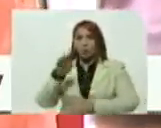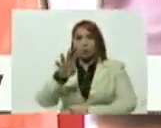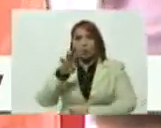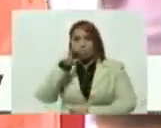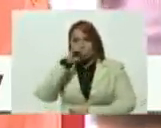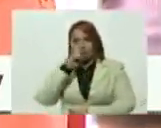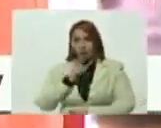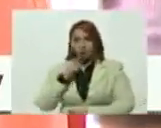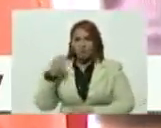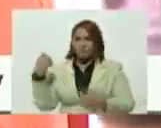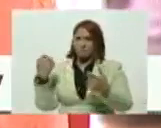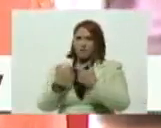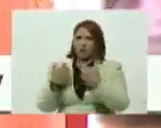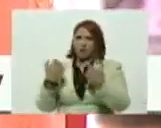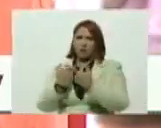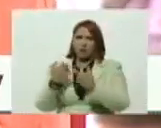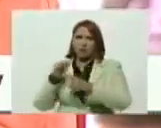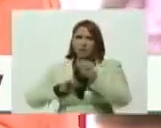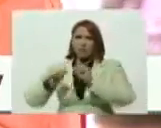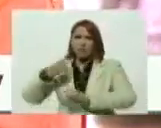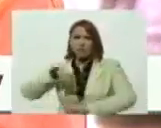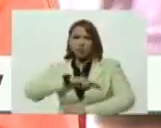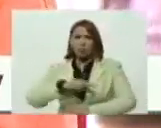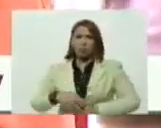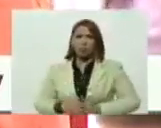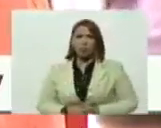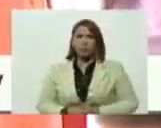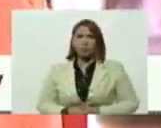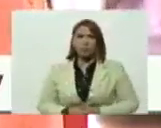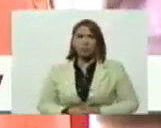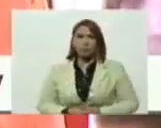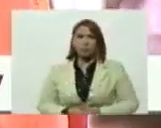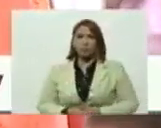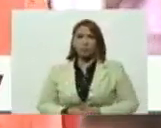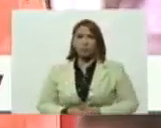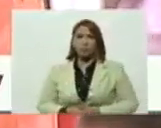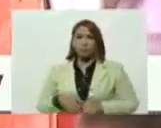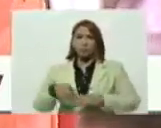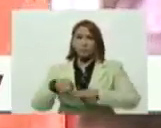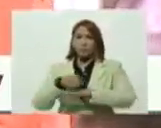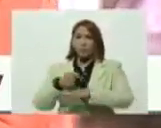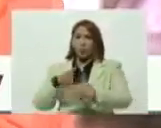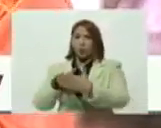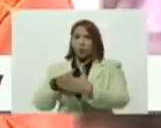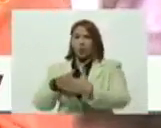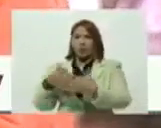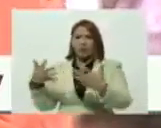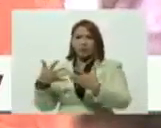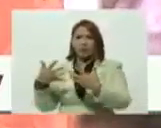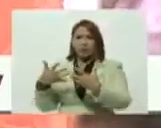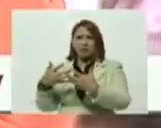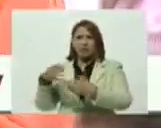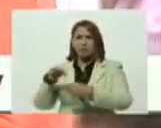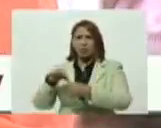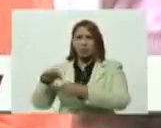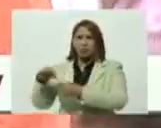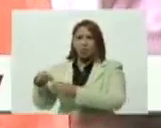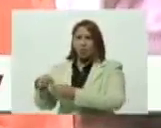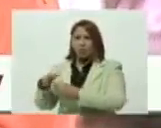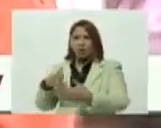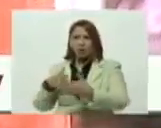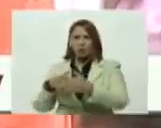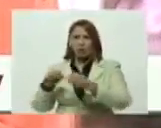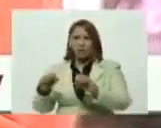de batalla, defendiendo nosotros a nuestro municipio en contra de esa guerra económica, en contra del bloqueo, aquí